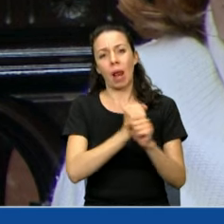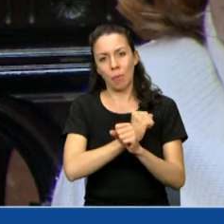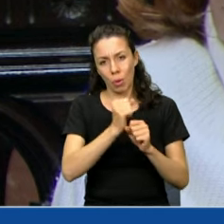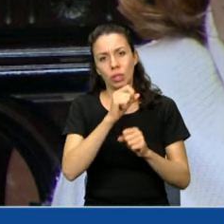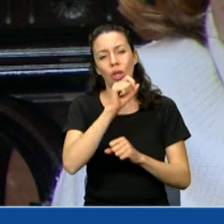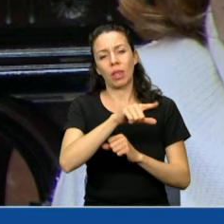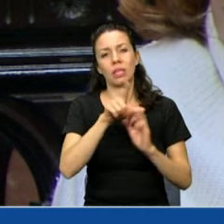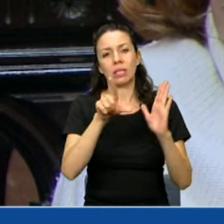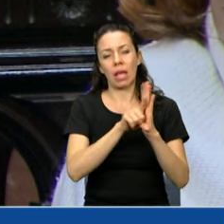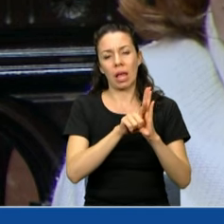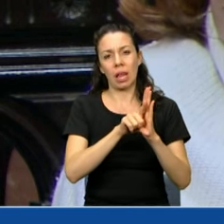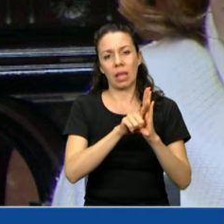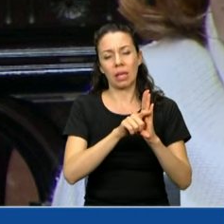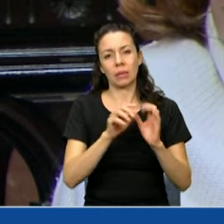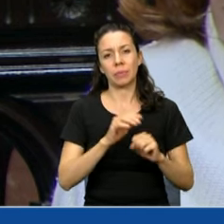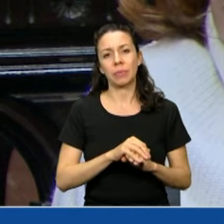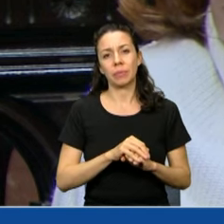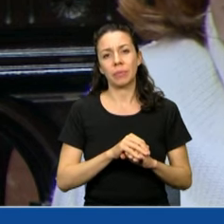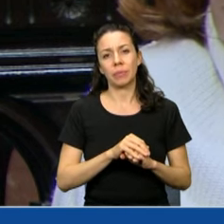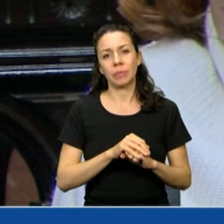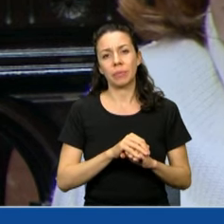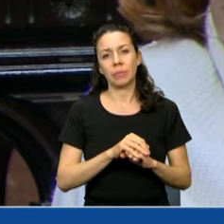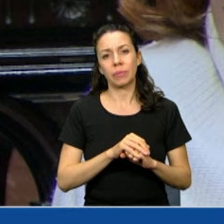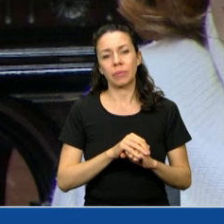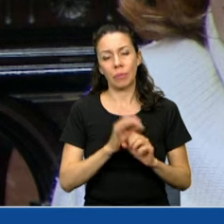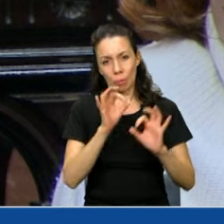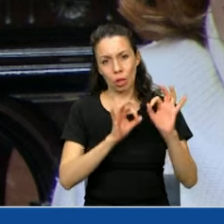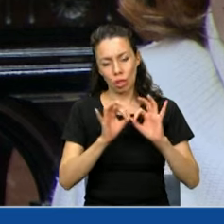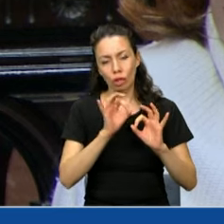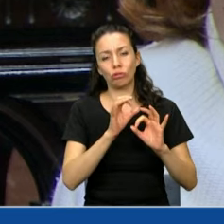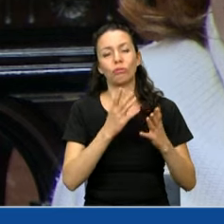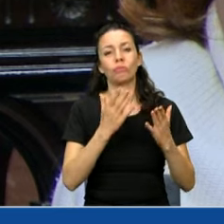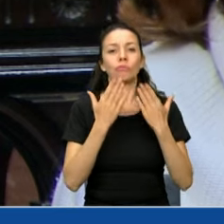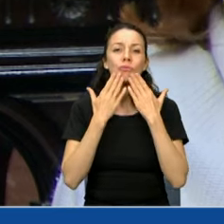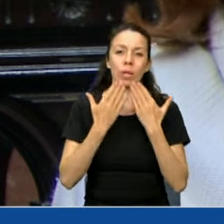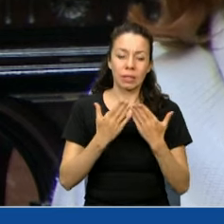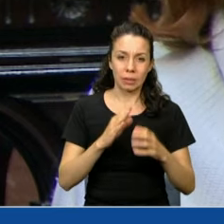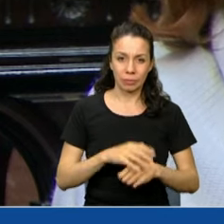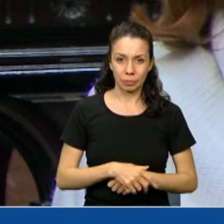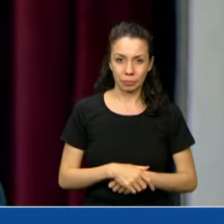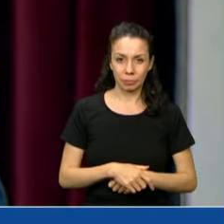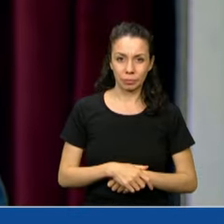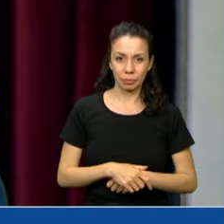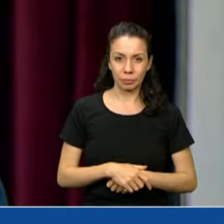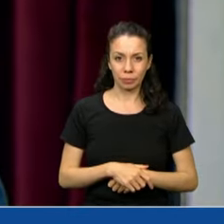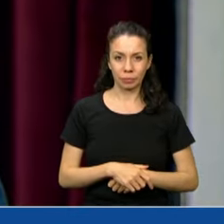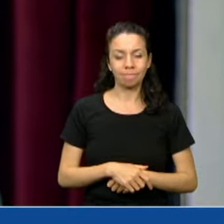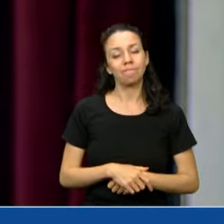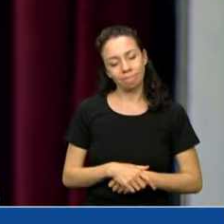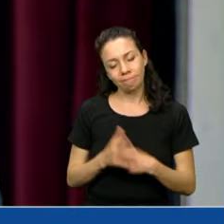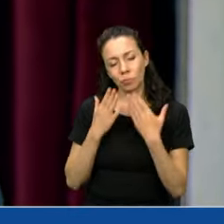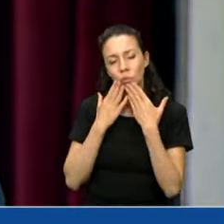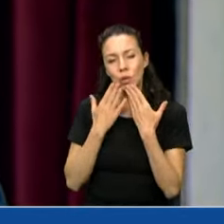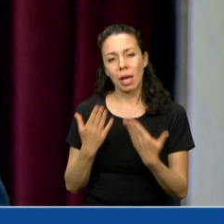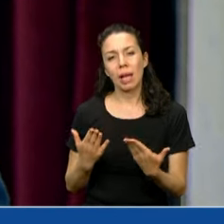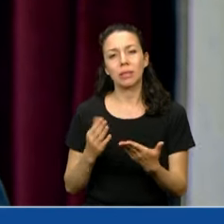de este de este proyecto Gracias señor presidente Muchas gracias